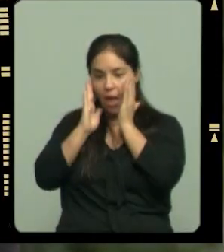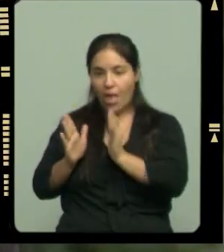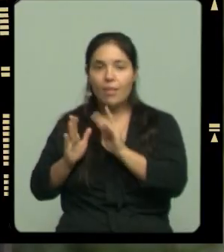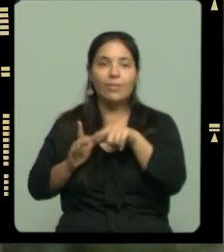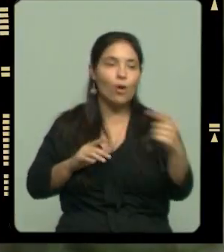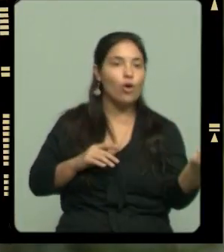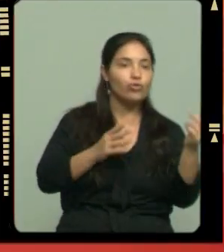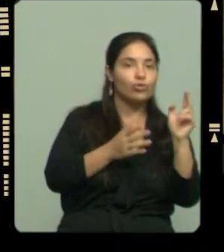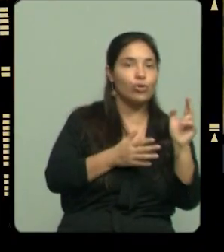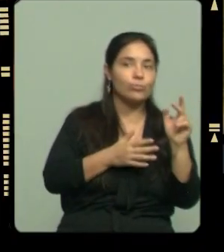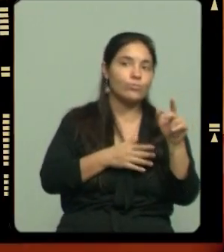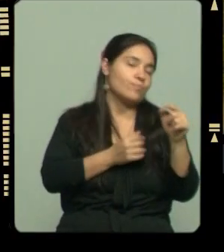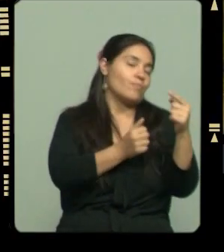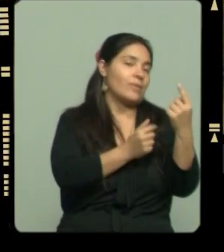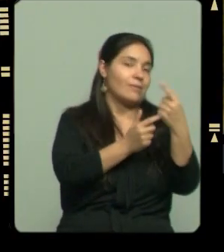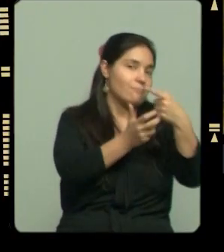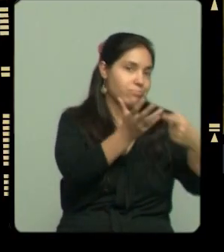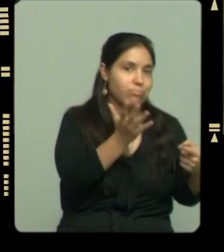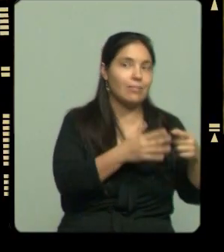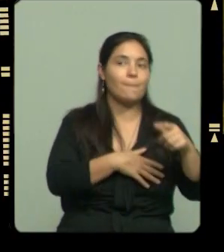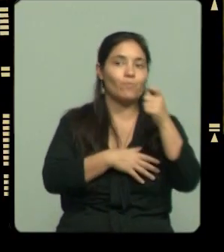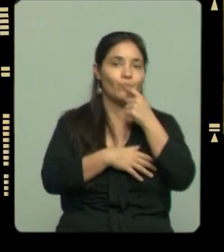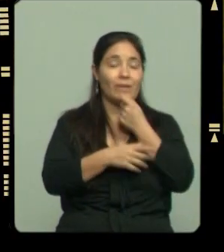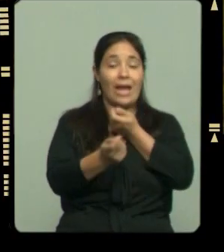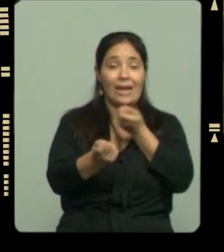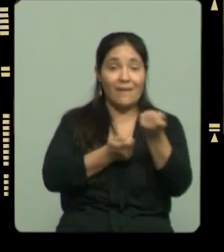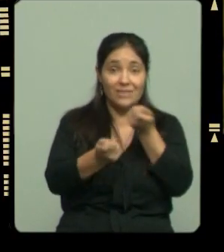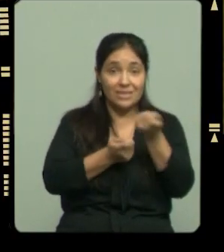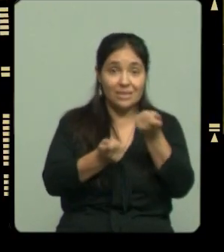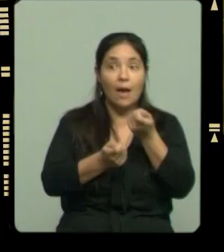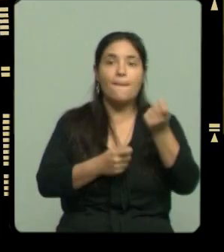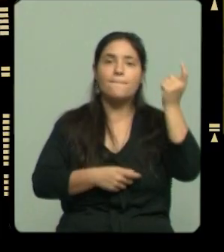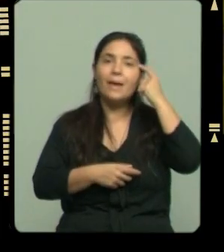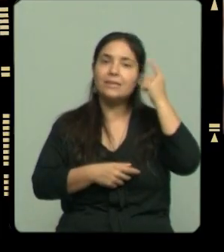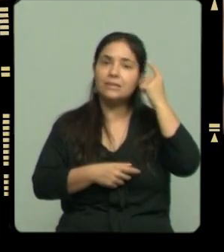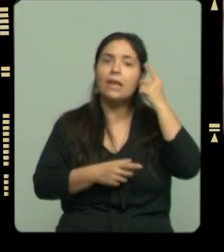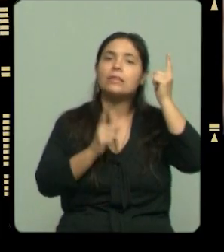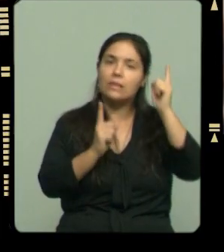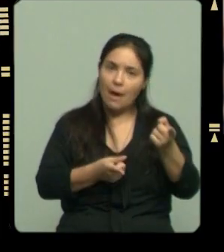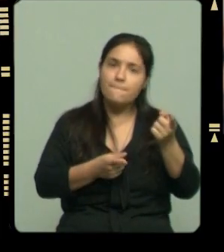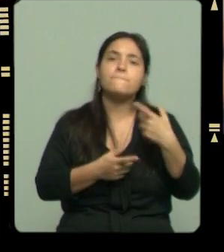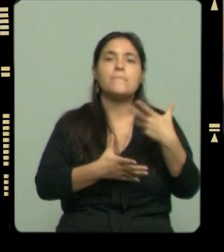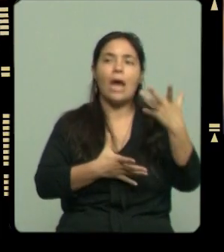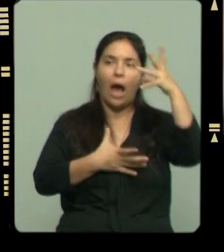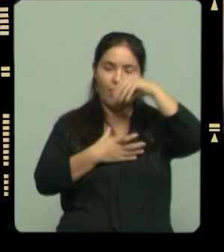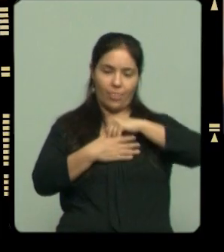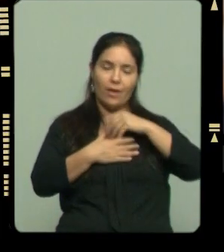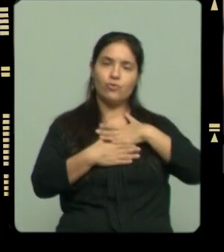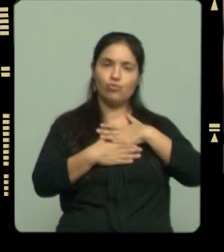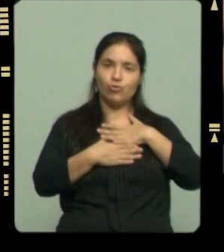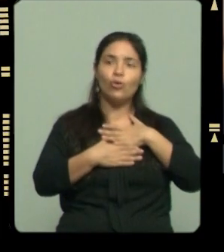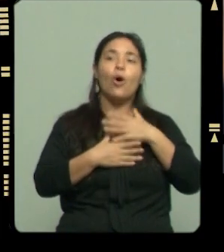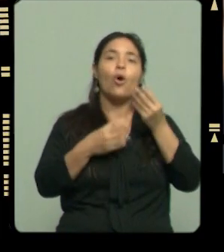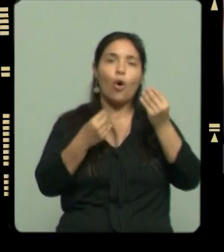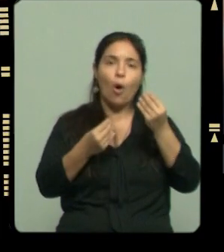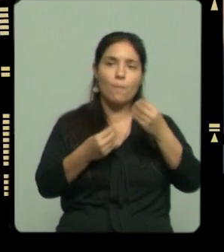olvidarse la intangible, cuando hoy en día la redefinición de eficiencia nos lleva a pensar de forma holística en que algo es eficiente